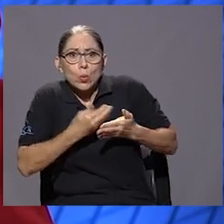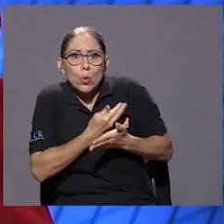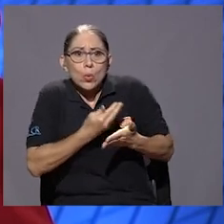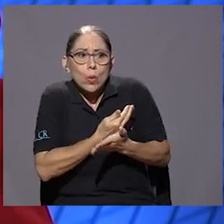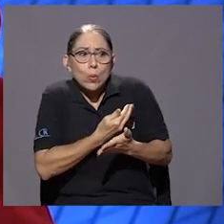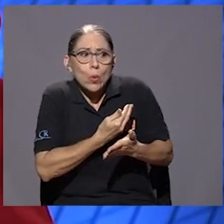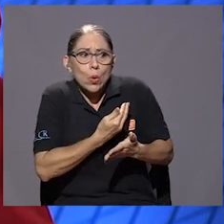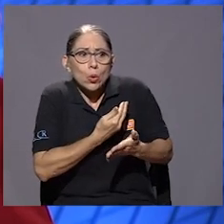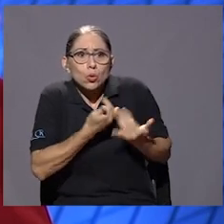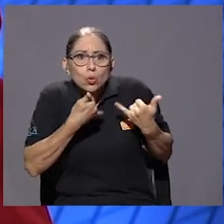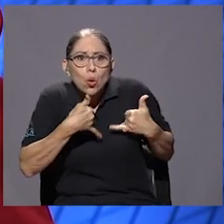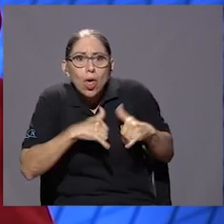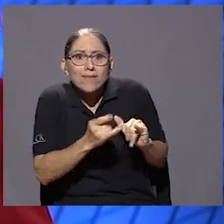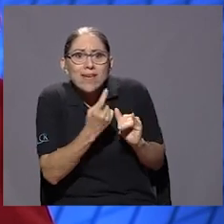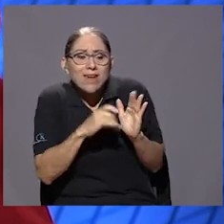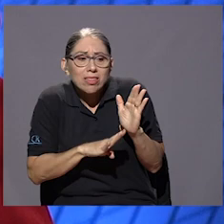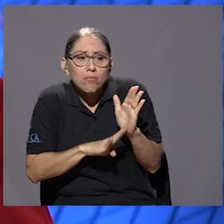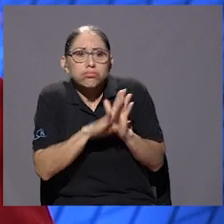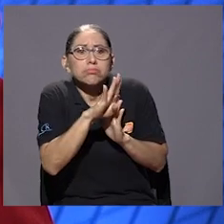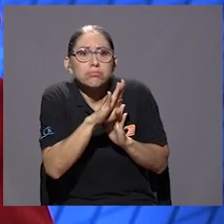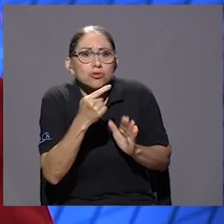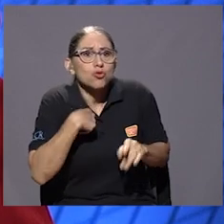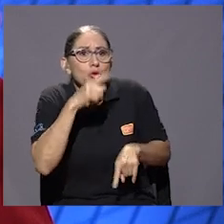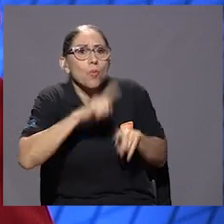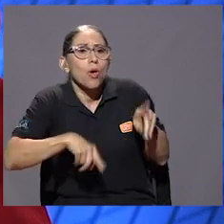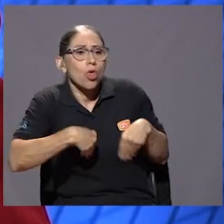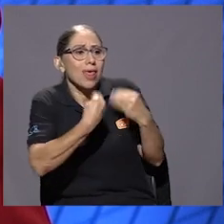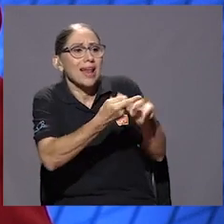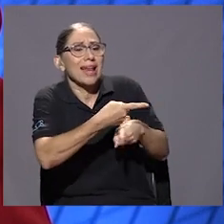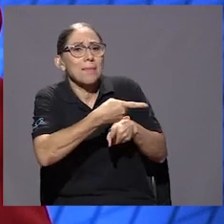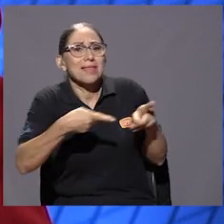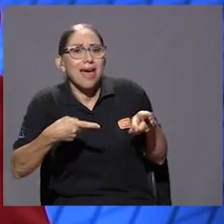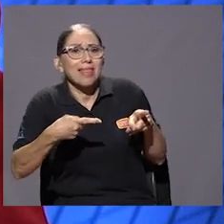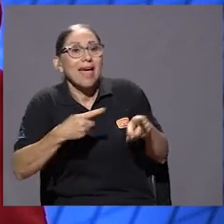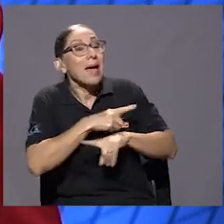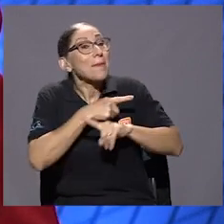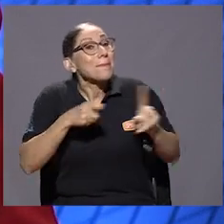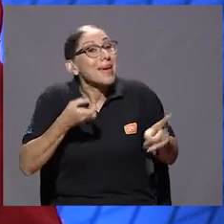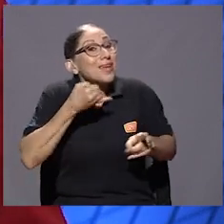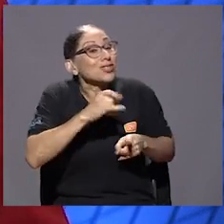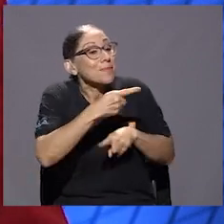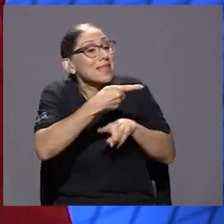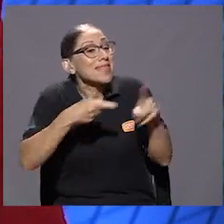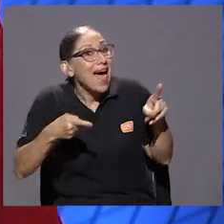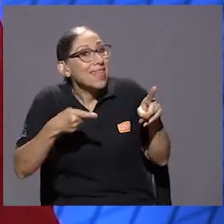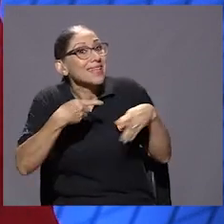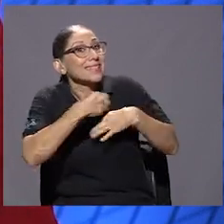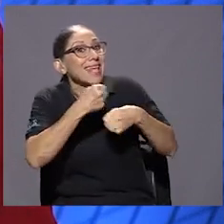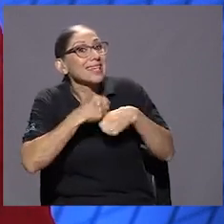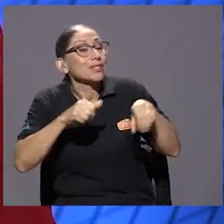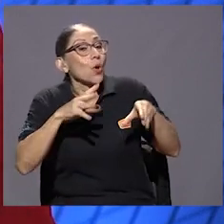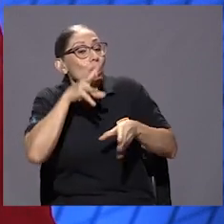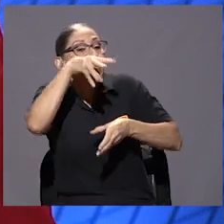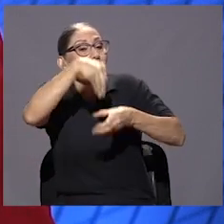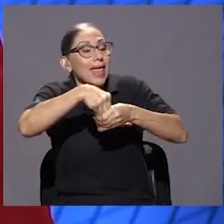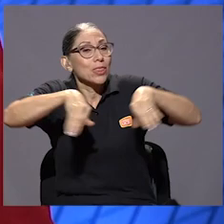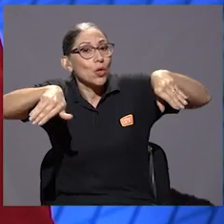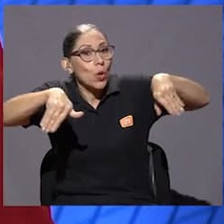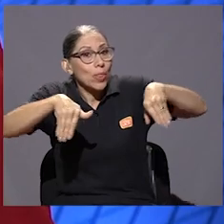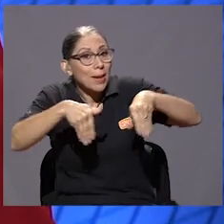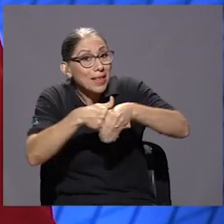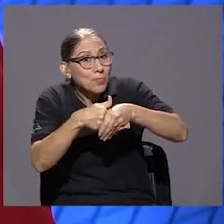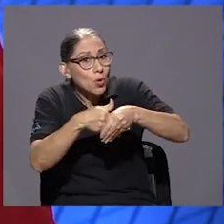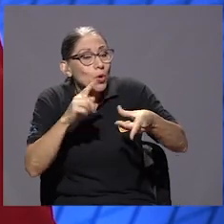mitad de las acciones corresponden a bienes gananciales, si fue constituido dentro del matrimonio. Y es complicado y